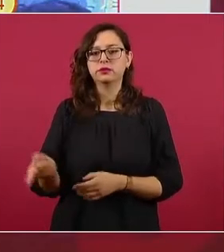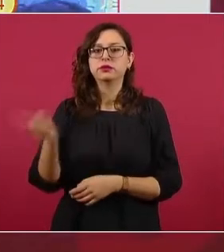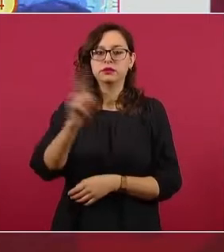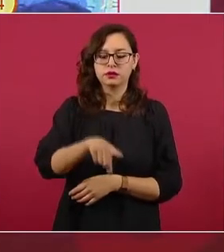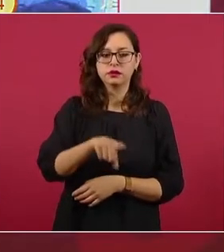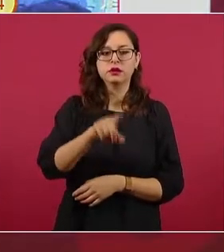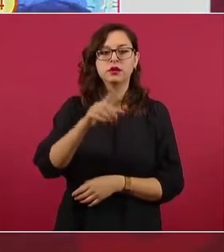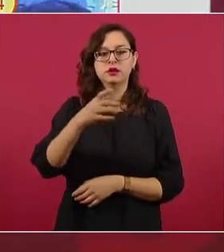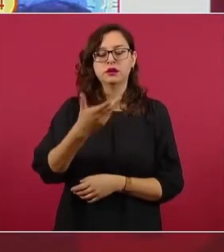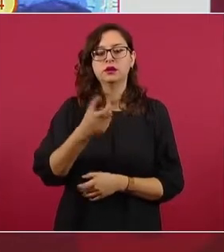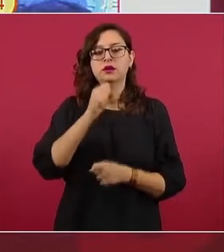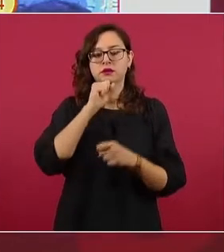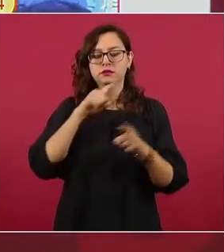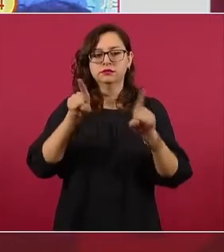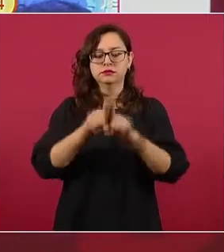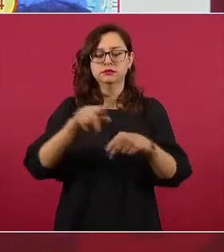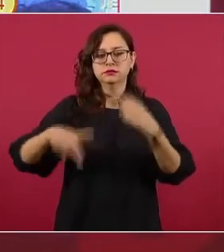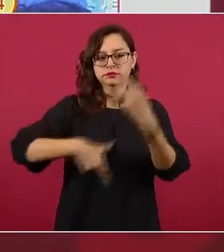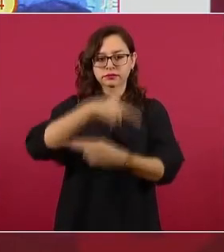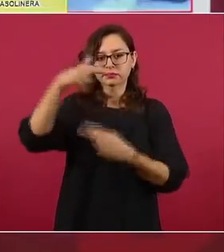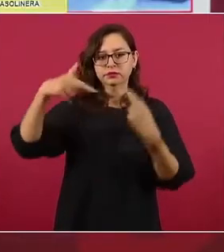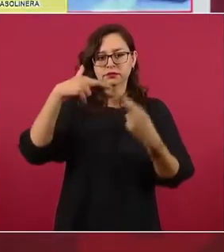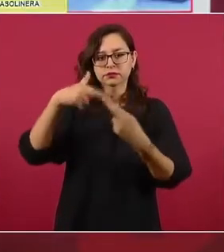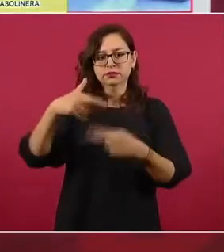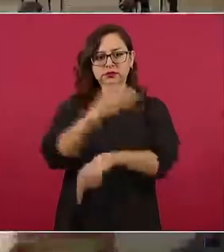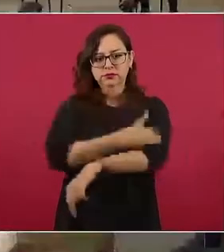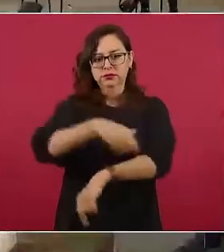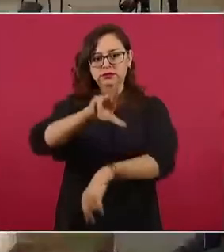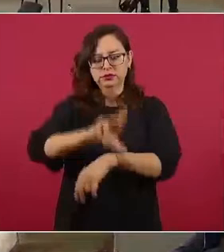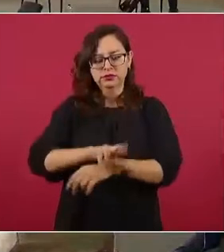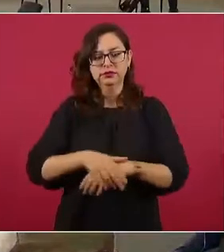Fiscalía de Coordinación Regional. Siguiente.